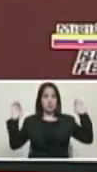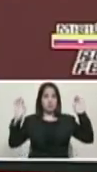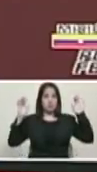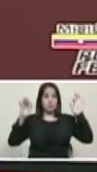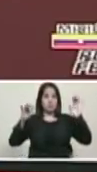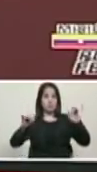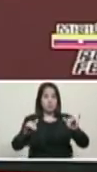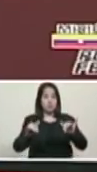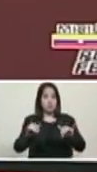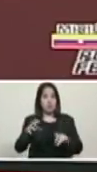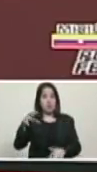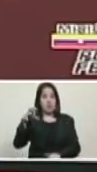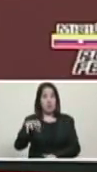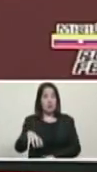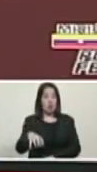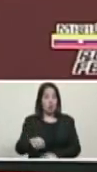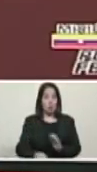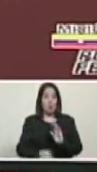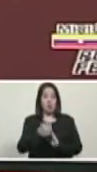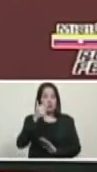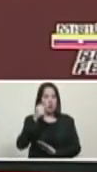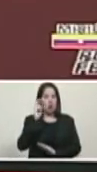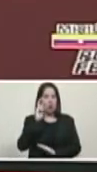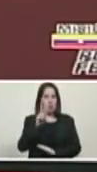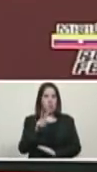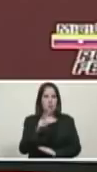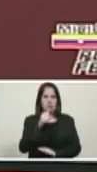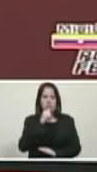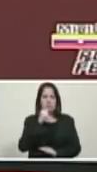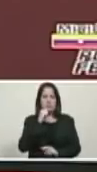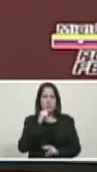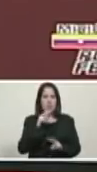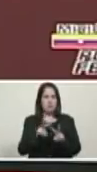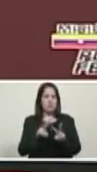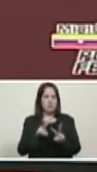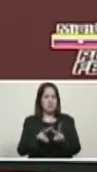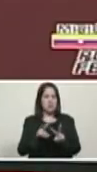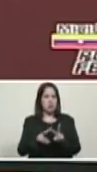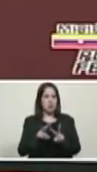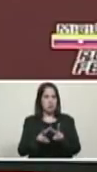estado mayor nacional por la gran misión vivienda venezuela